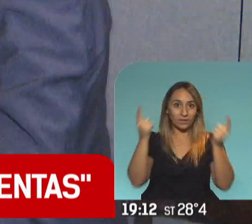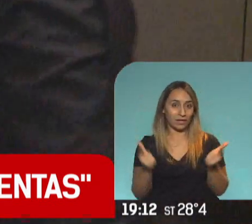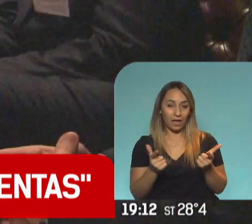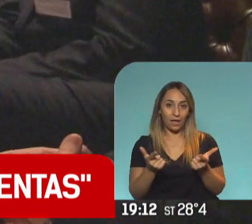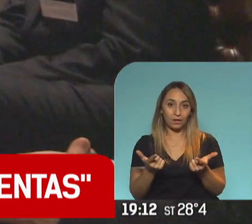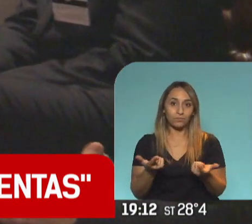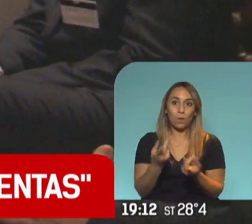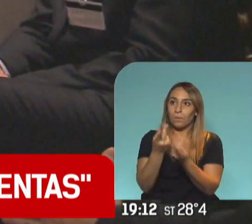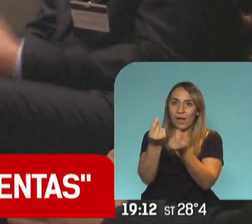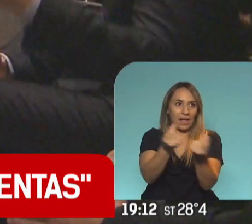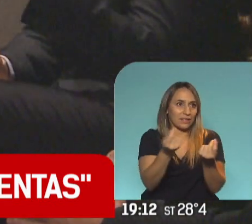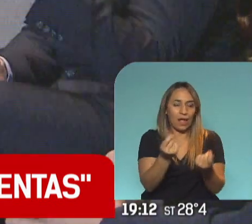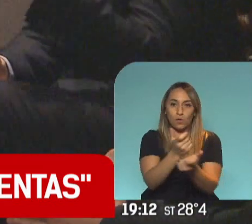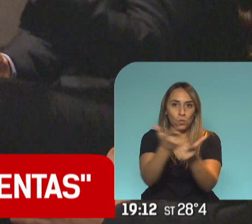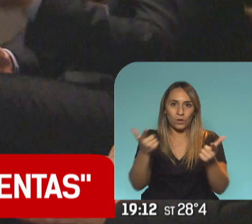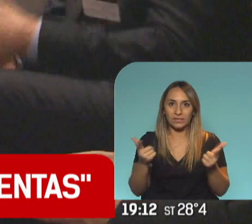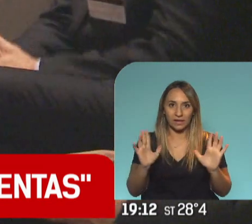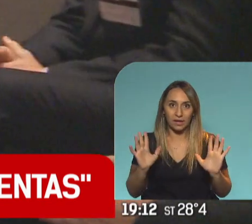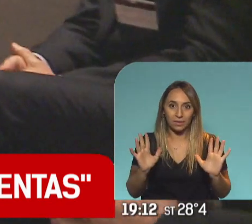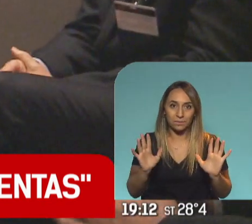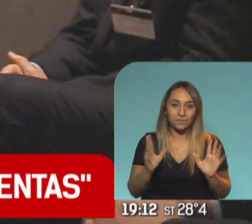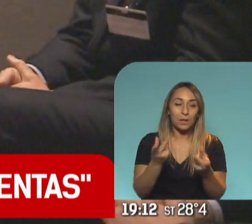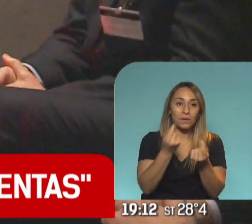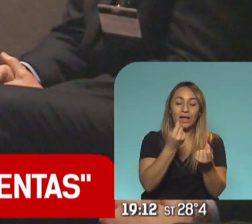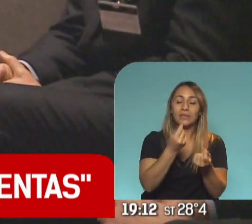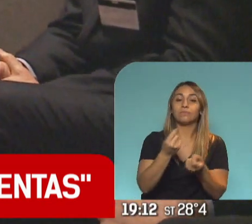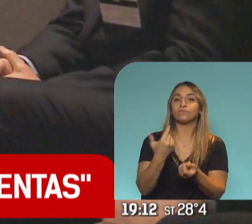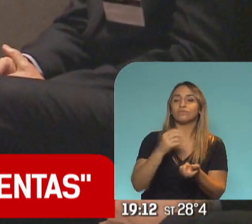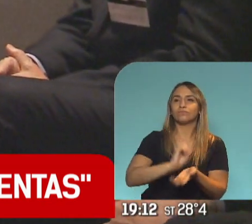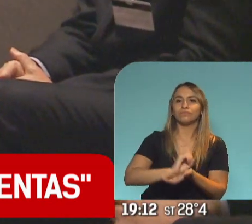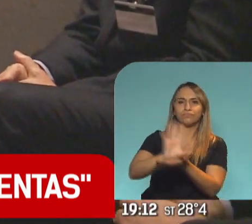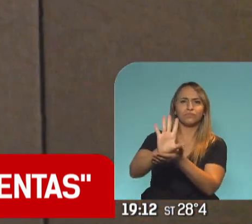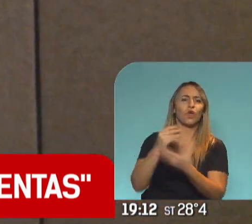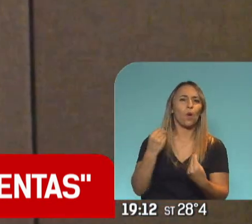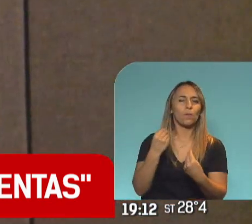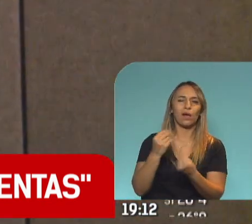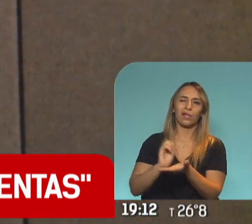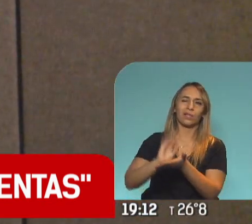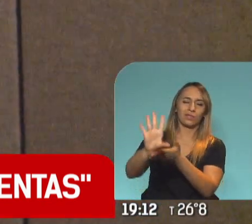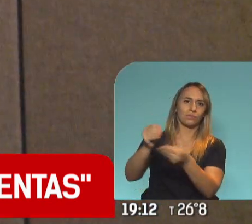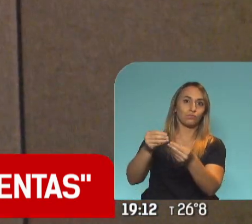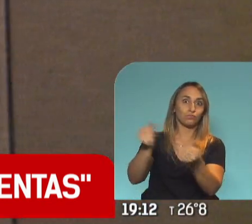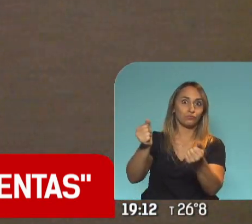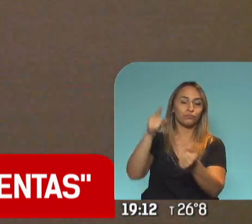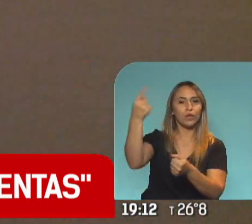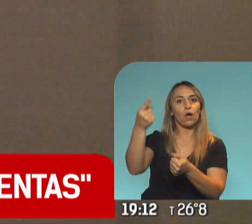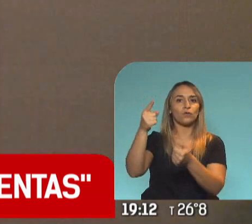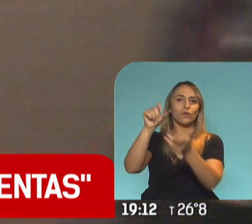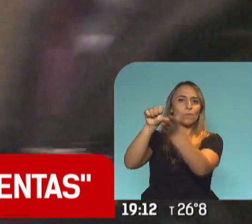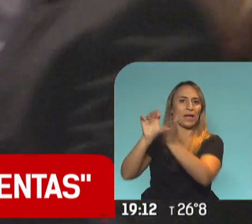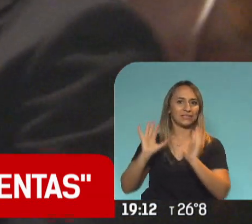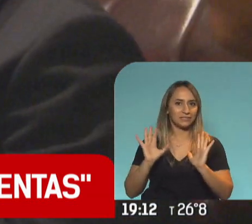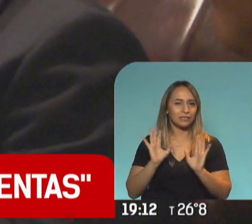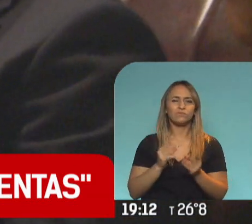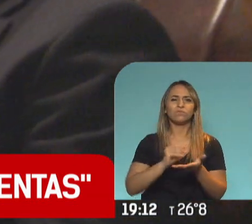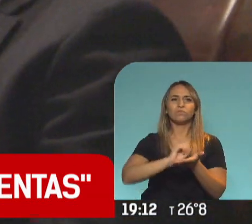aparece físicamente en ningún lugar, salió de la Argentina mediante un mecanismo de fuga. Y que esa fuga la causaron algunas